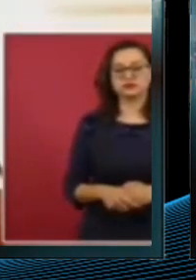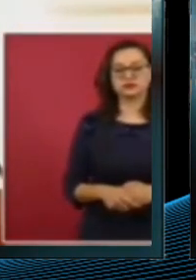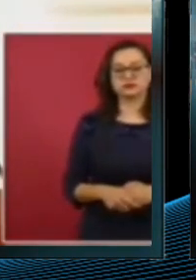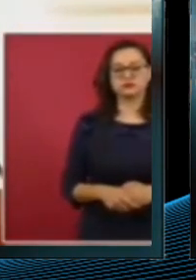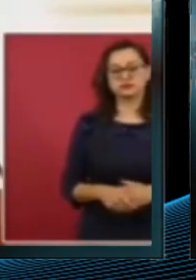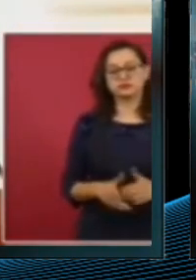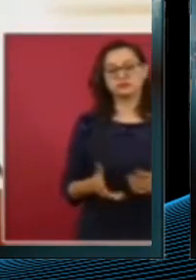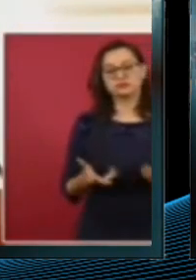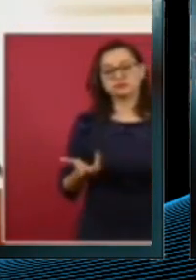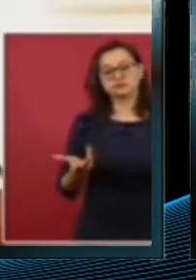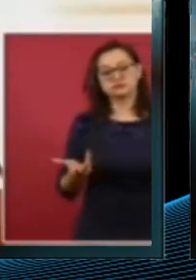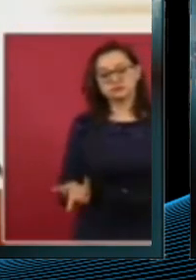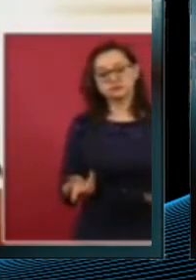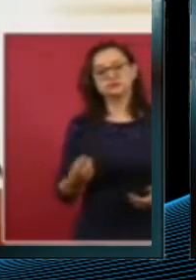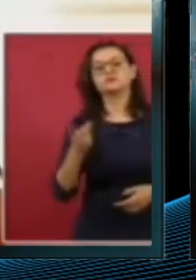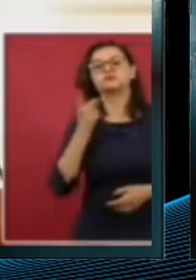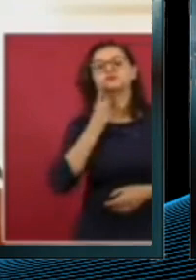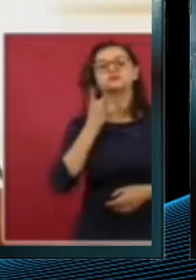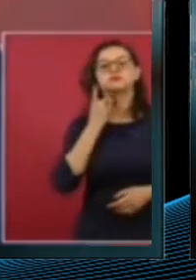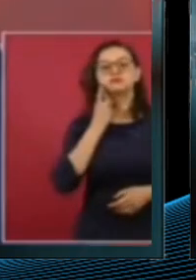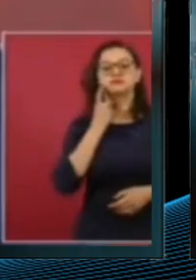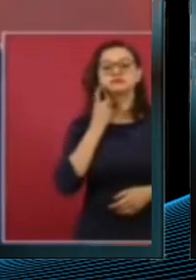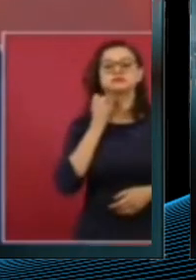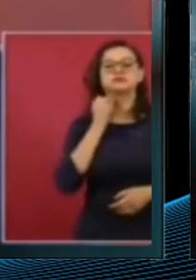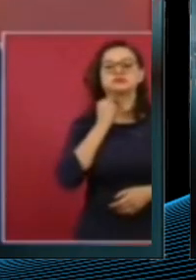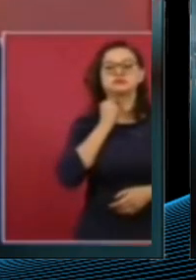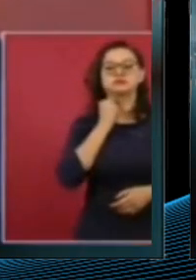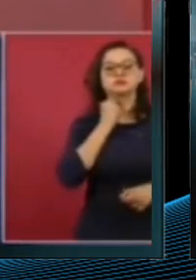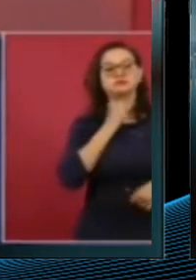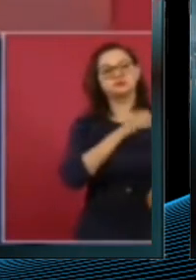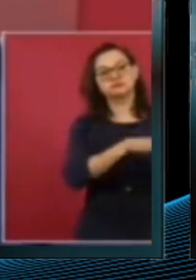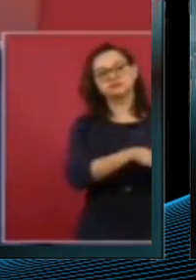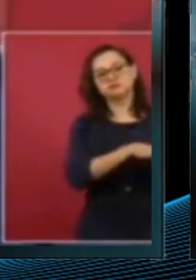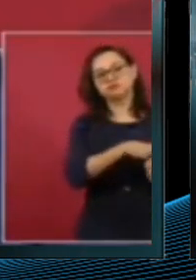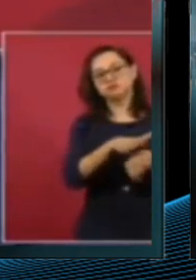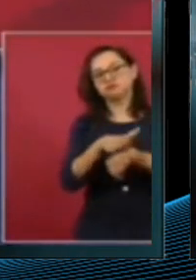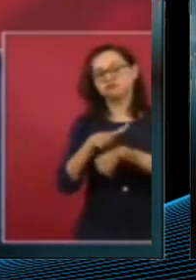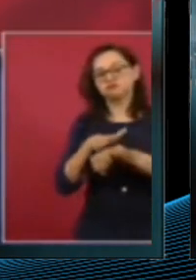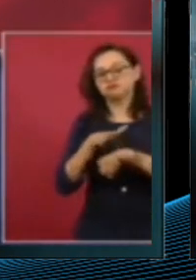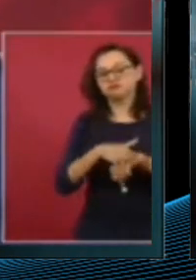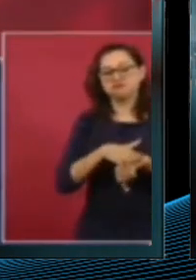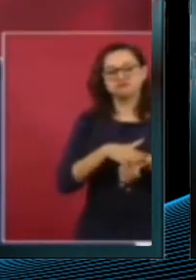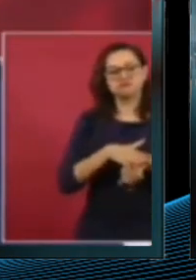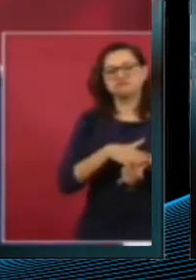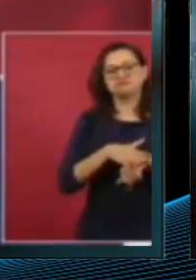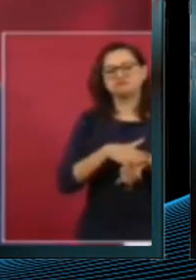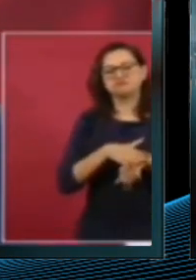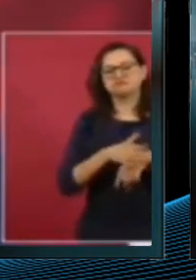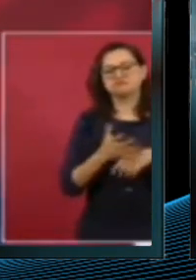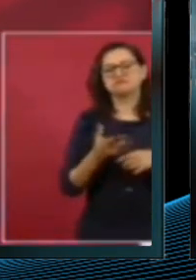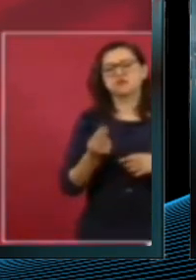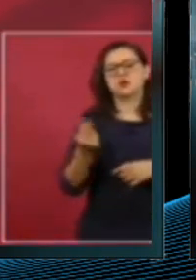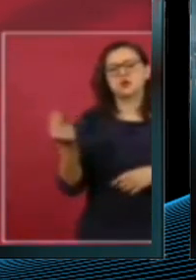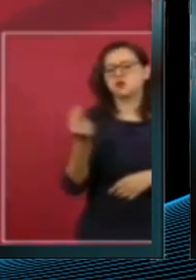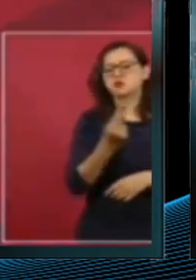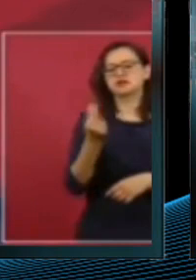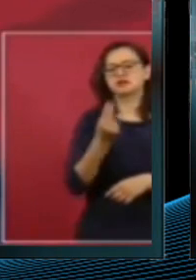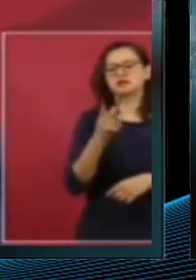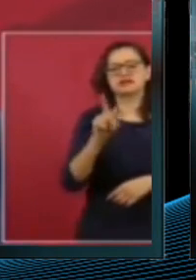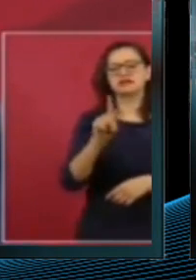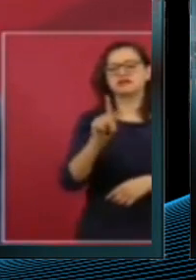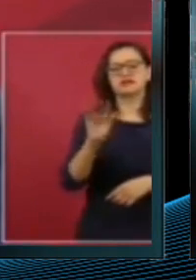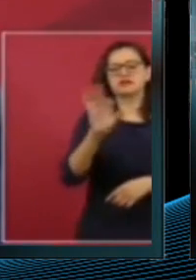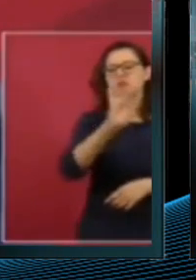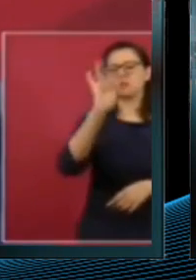llamo a los legisladores, ahora ya no se requieren dos terceras partes, es mayoría